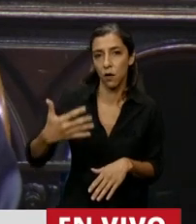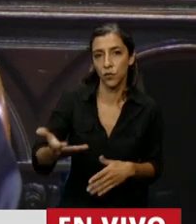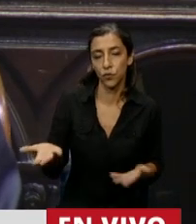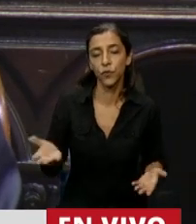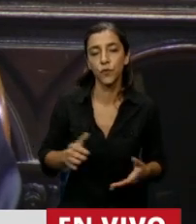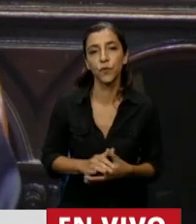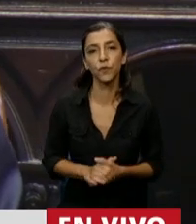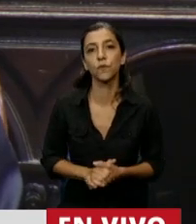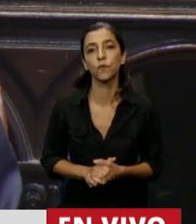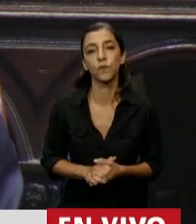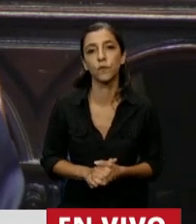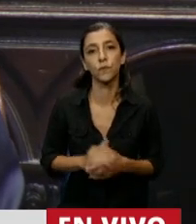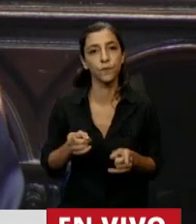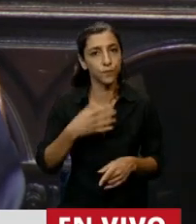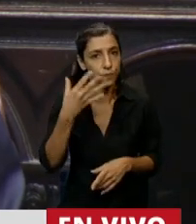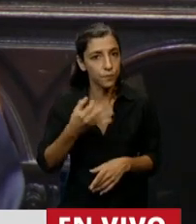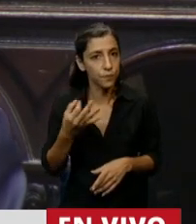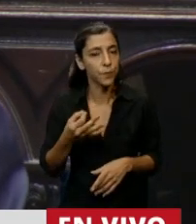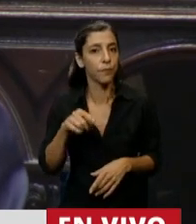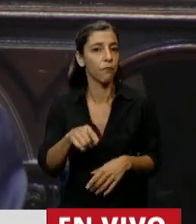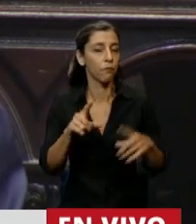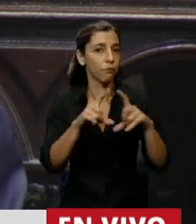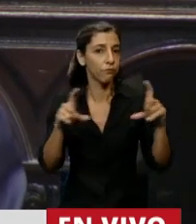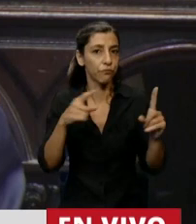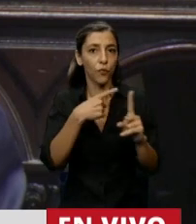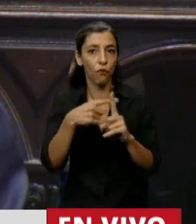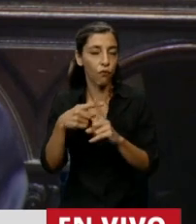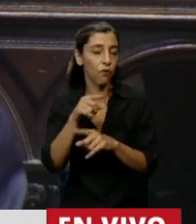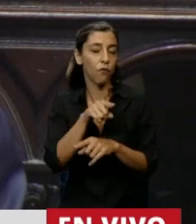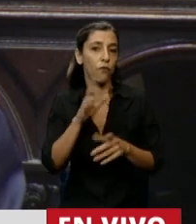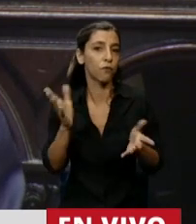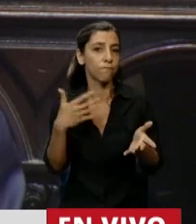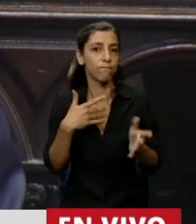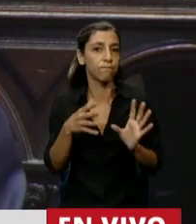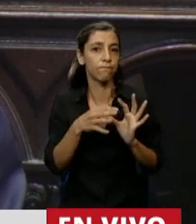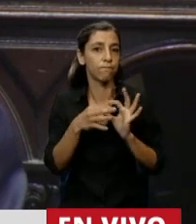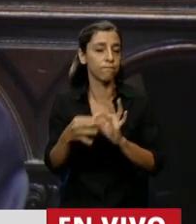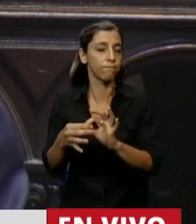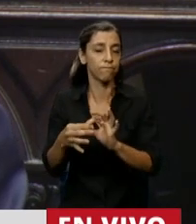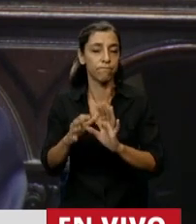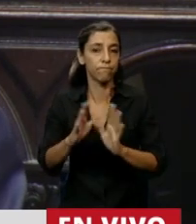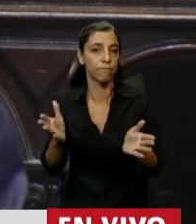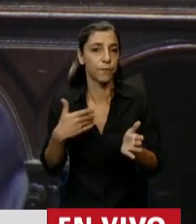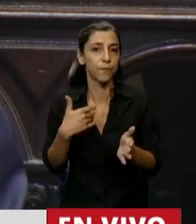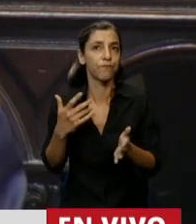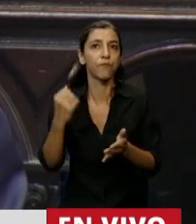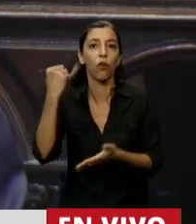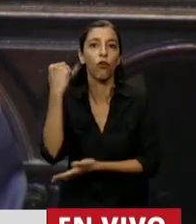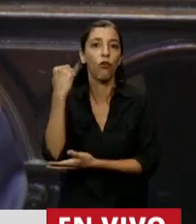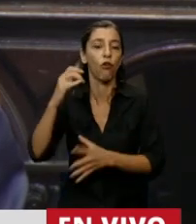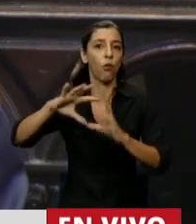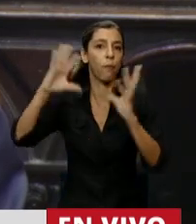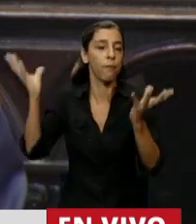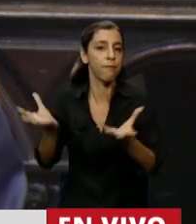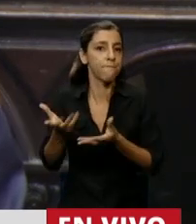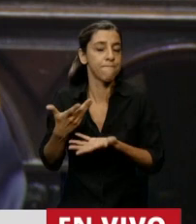Es cierto que su fórmula está muy atada al funcionamiento de la macroeconomía,